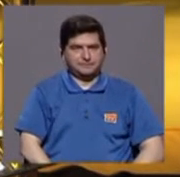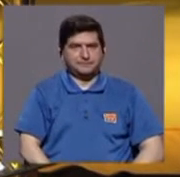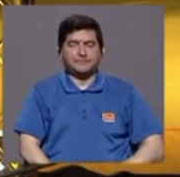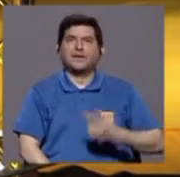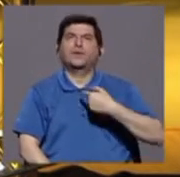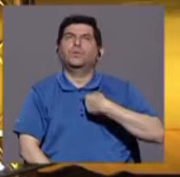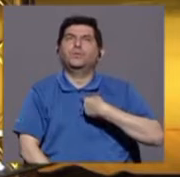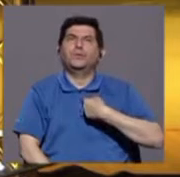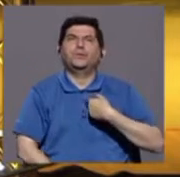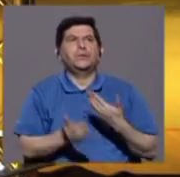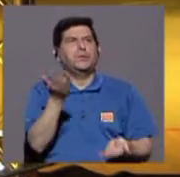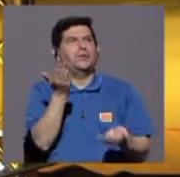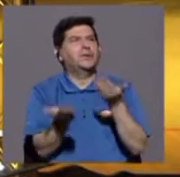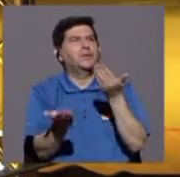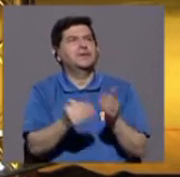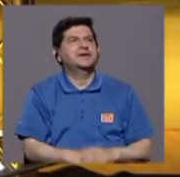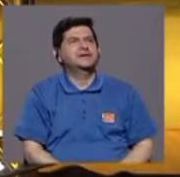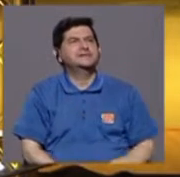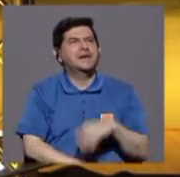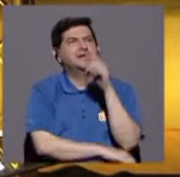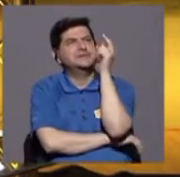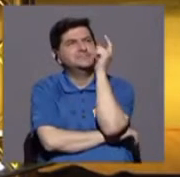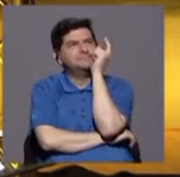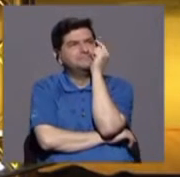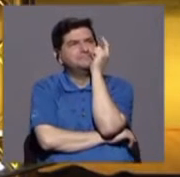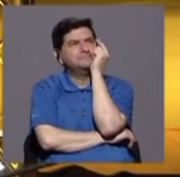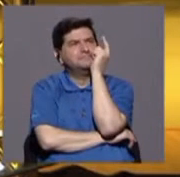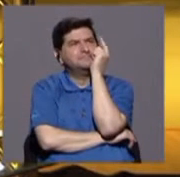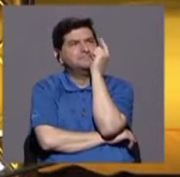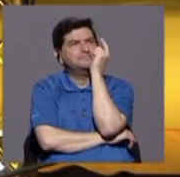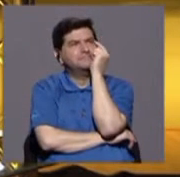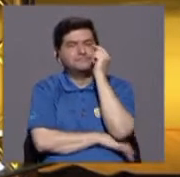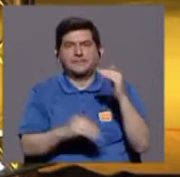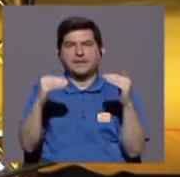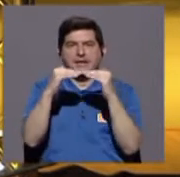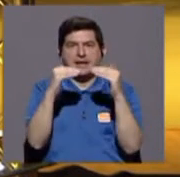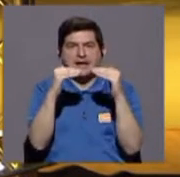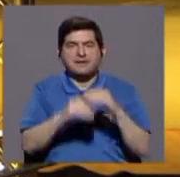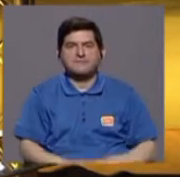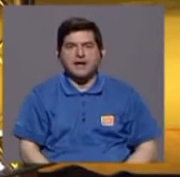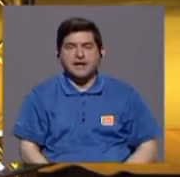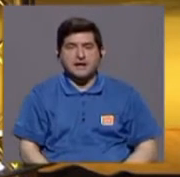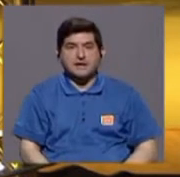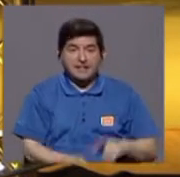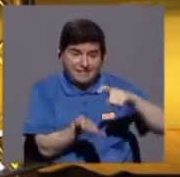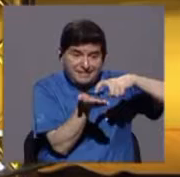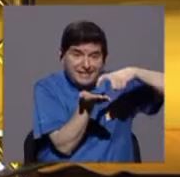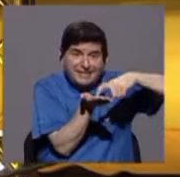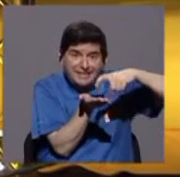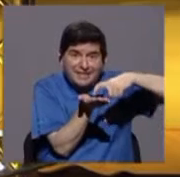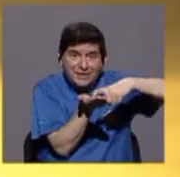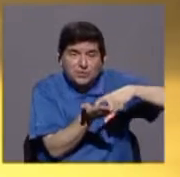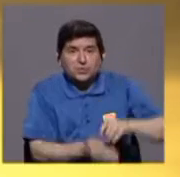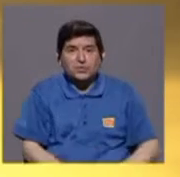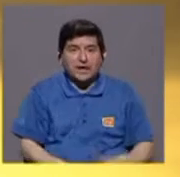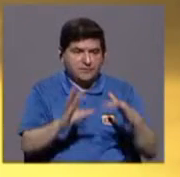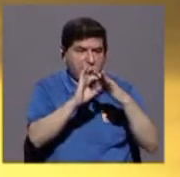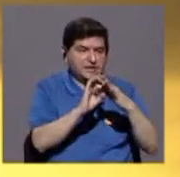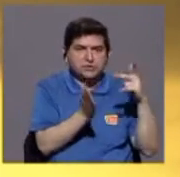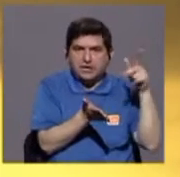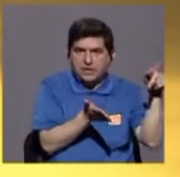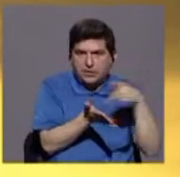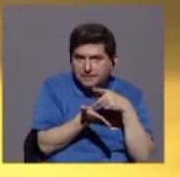uno podría estar tentado de pensar que el nivel de compromiso de los salarios, los